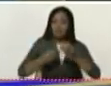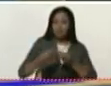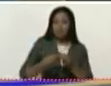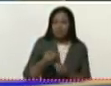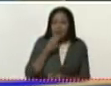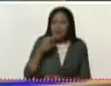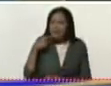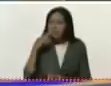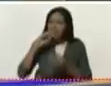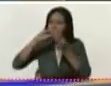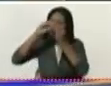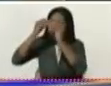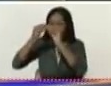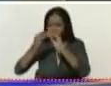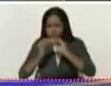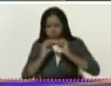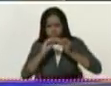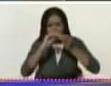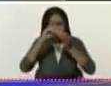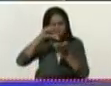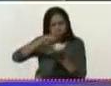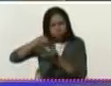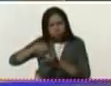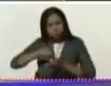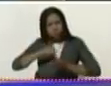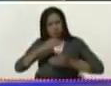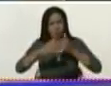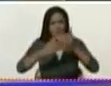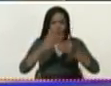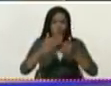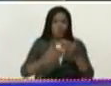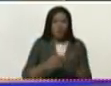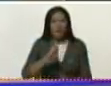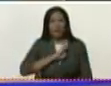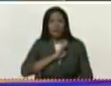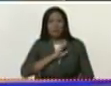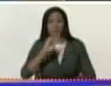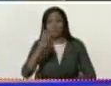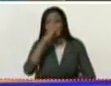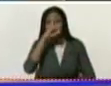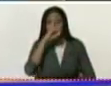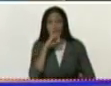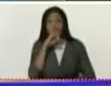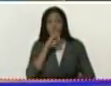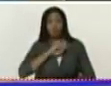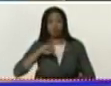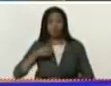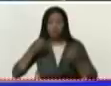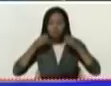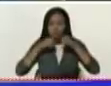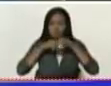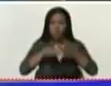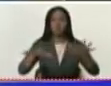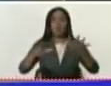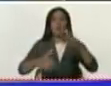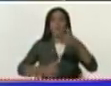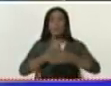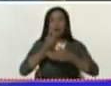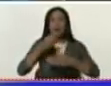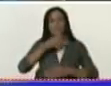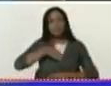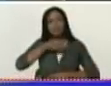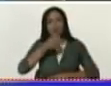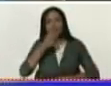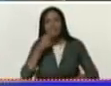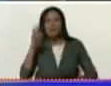se han ido poniendo las ciudades. En enero, en el primer año, vamos a expandir la misión